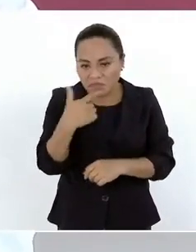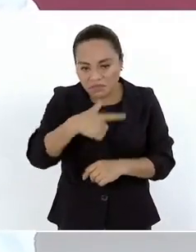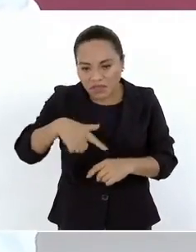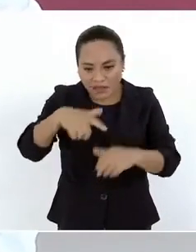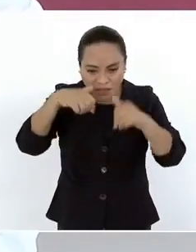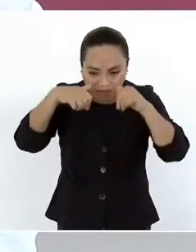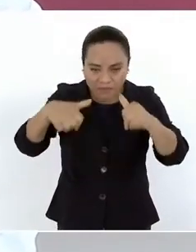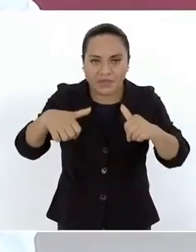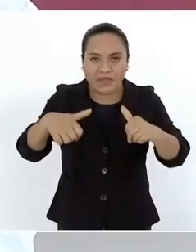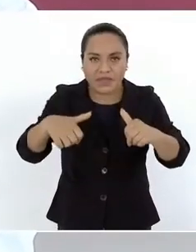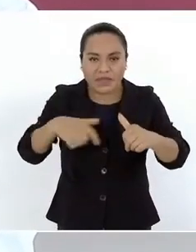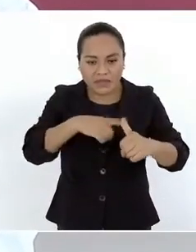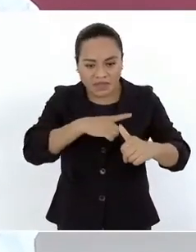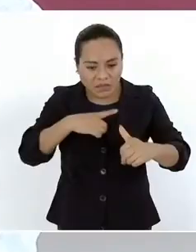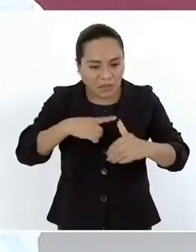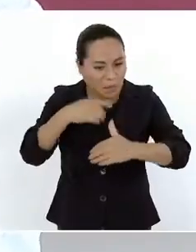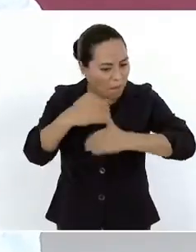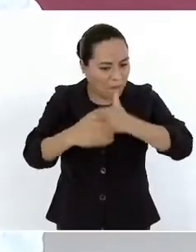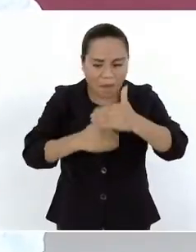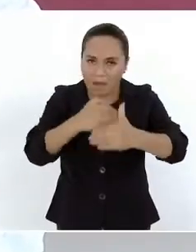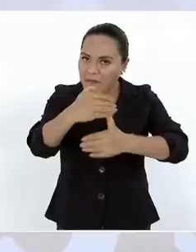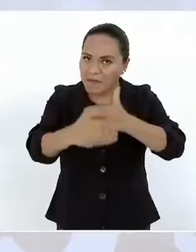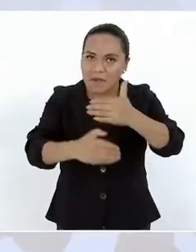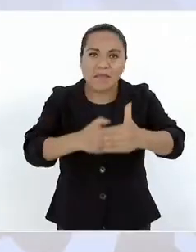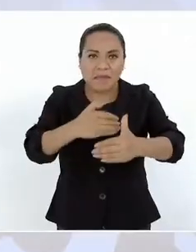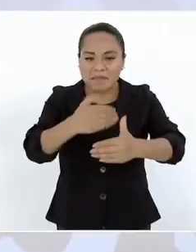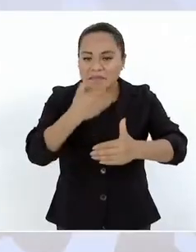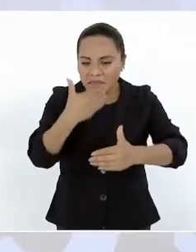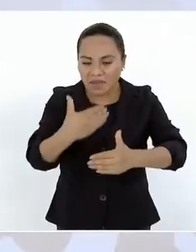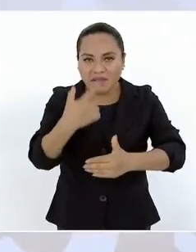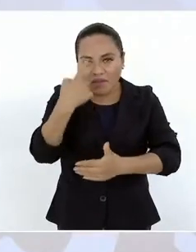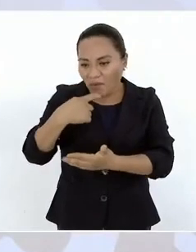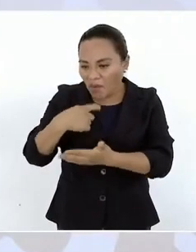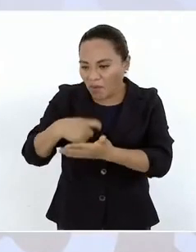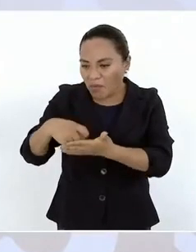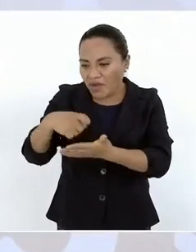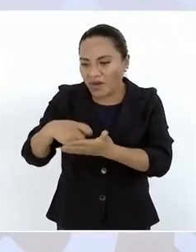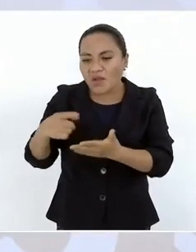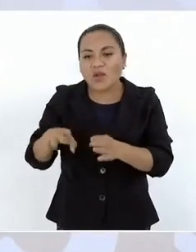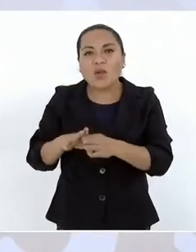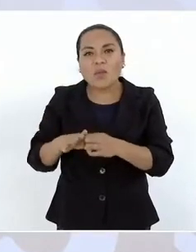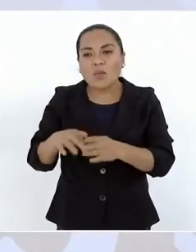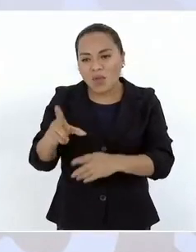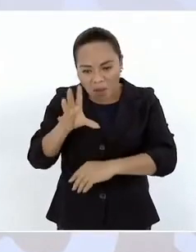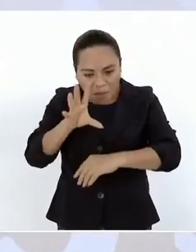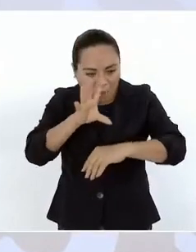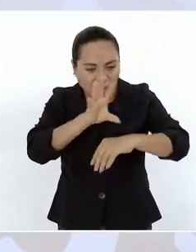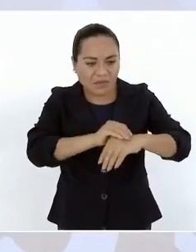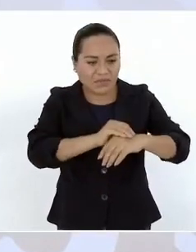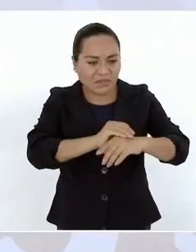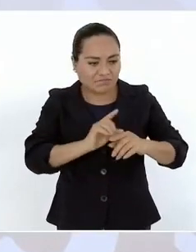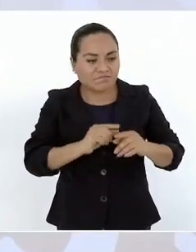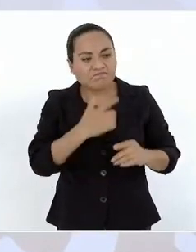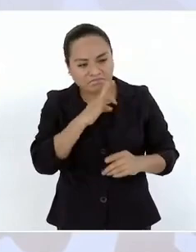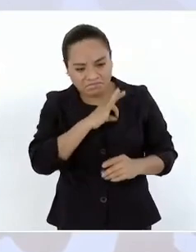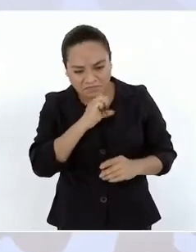Y hay que avanzar en la adquisición del derecho de vía.